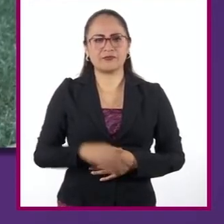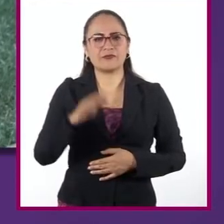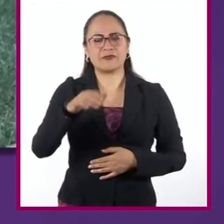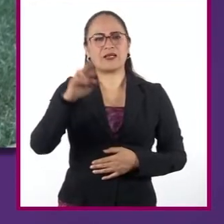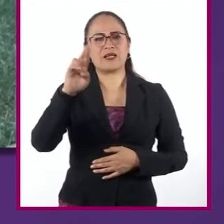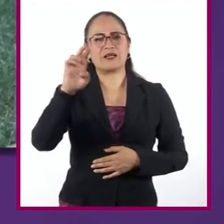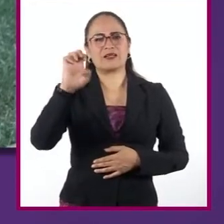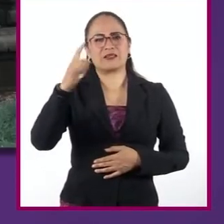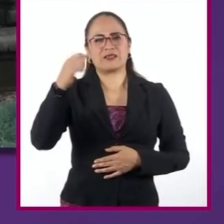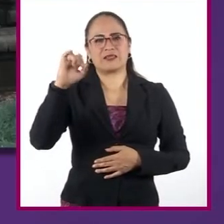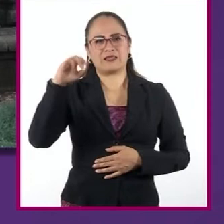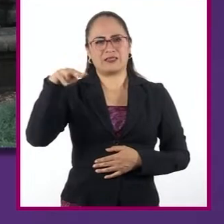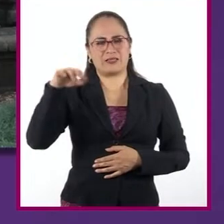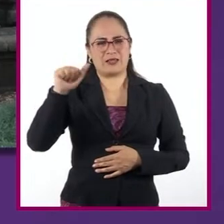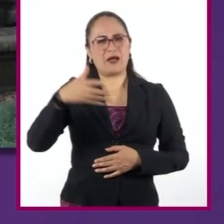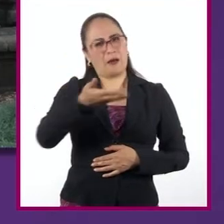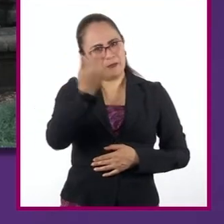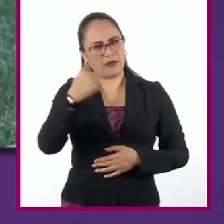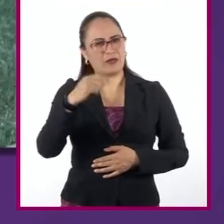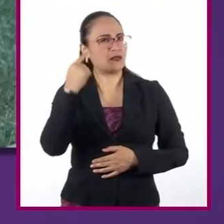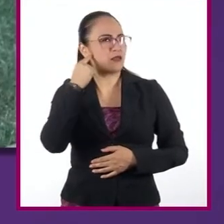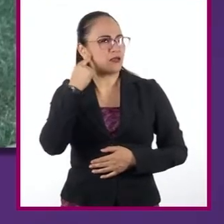Regina, ven, escucha esto.